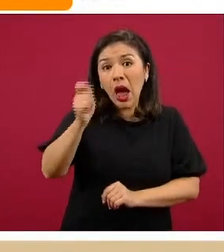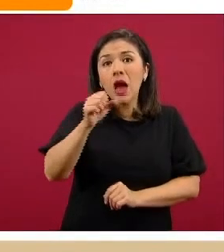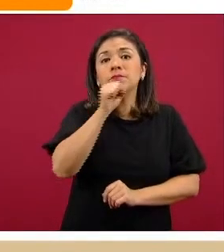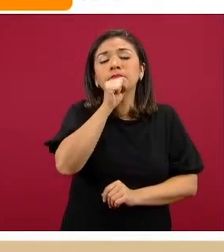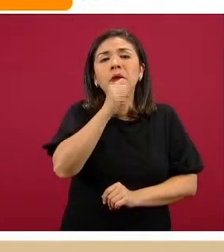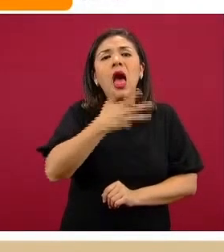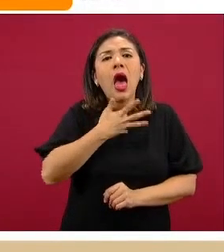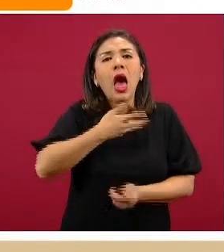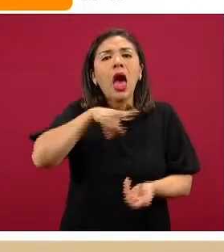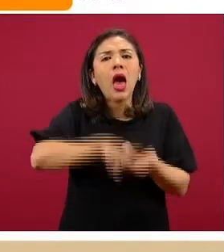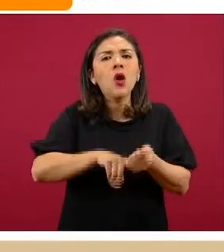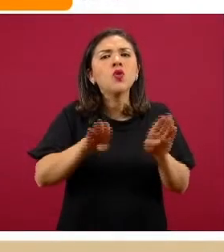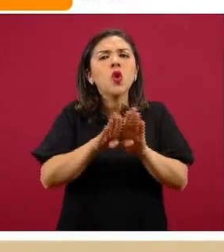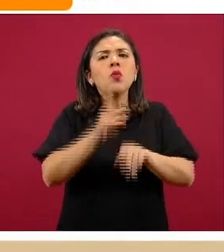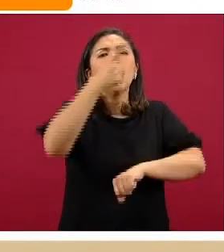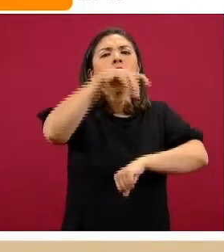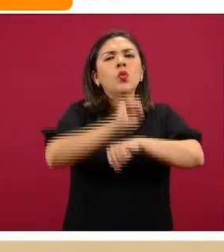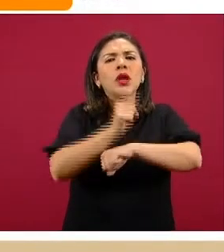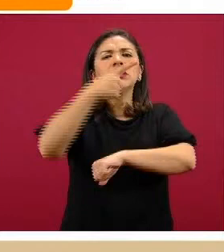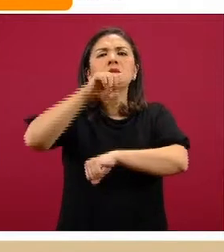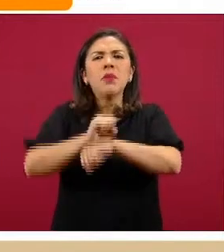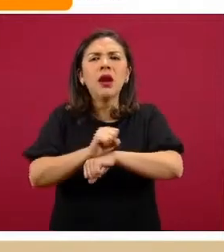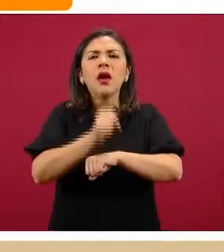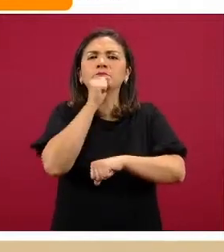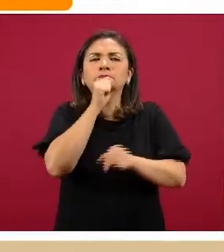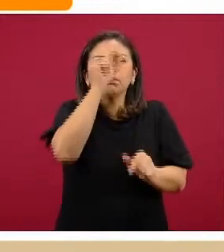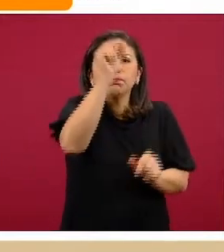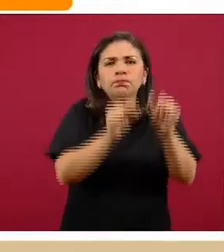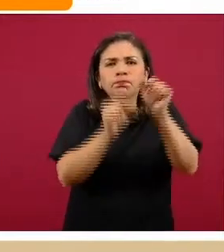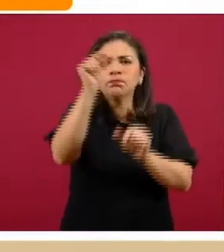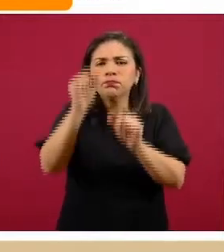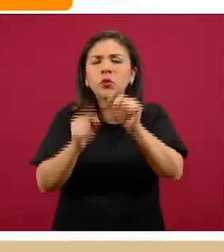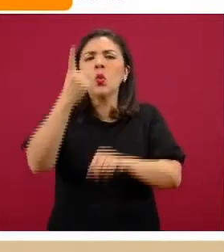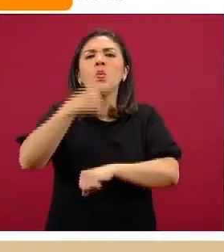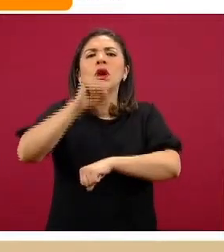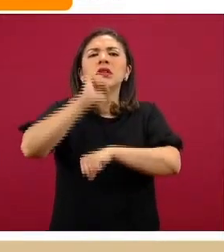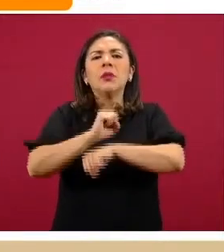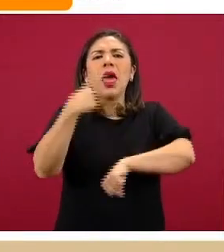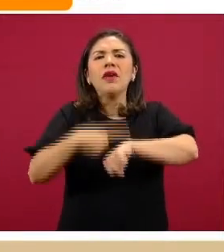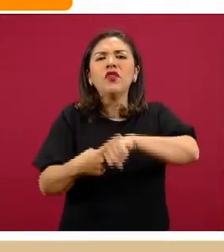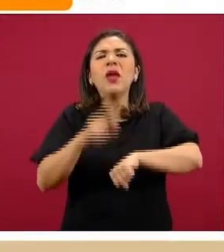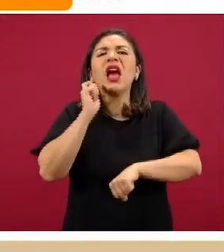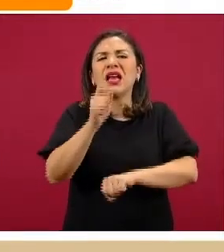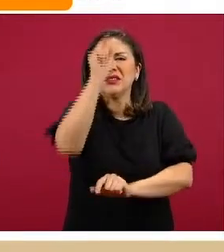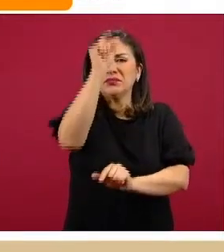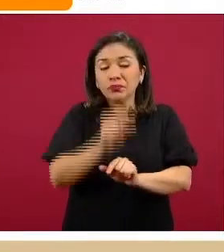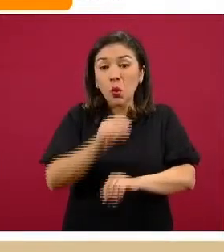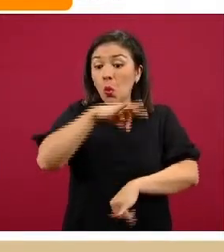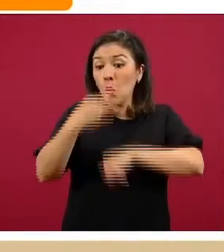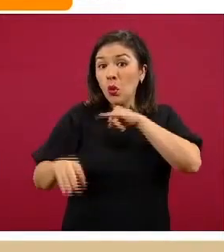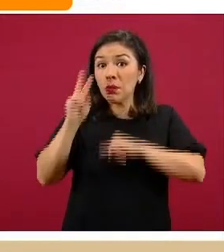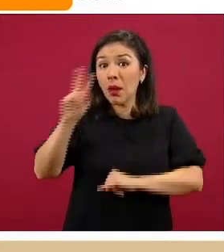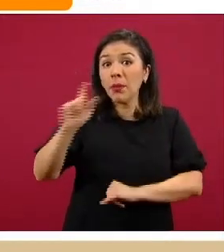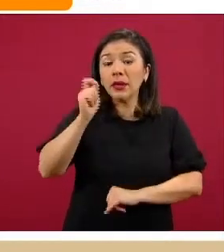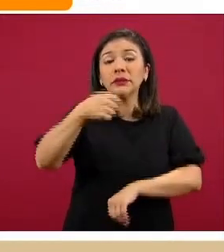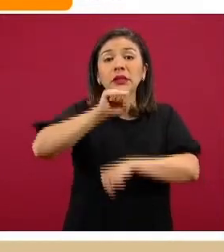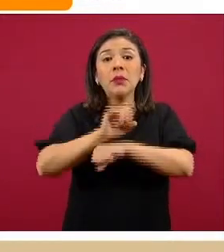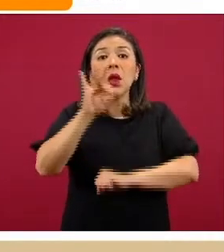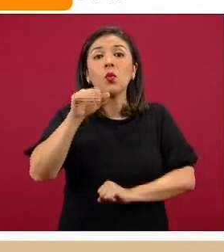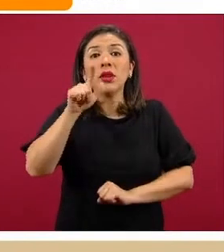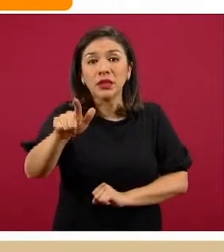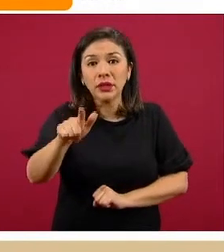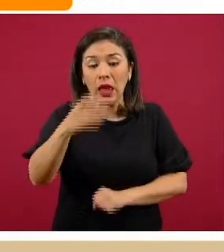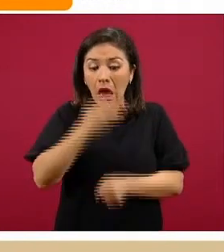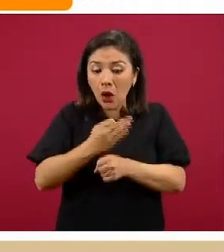refleja todas las semanas. Cada una de las barras es una semana epidemiológica. La última semana es la semana 47,